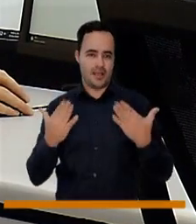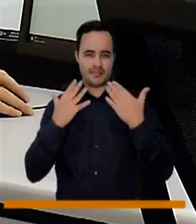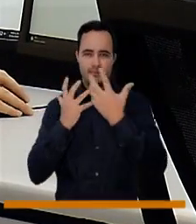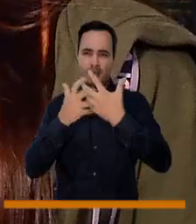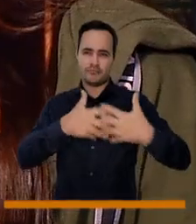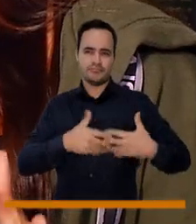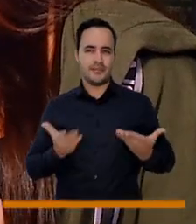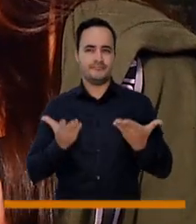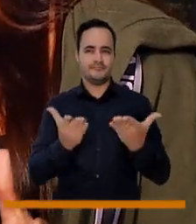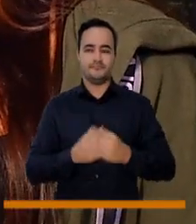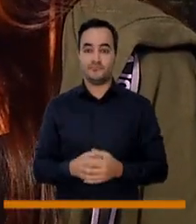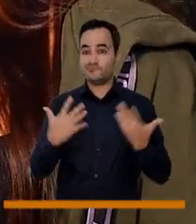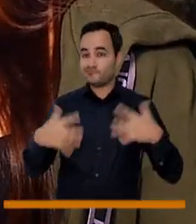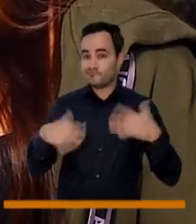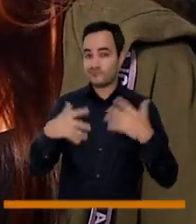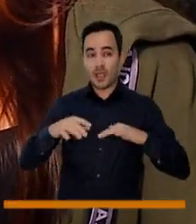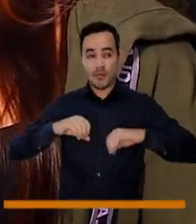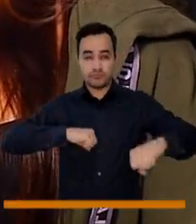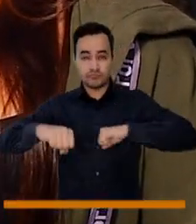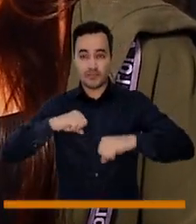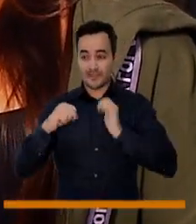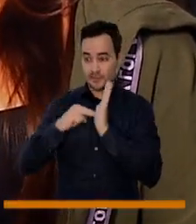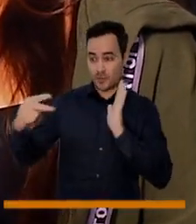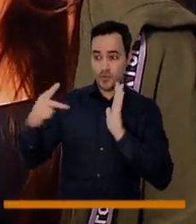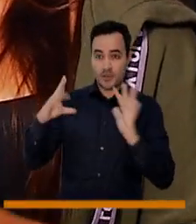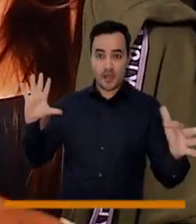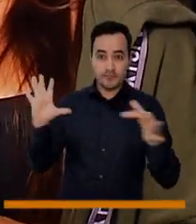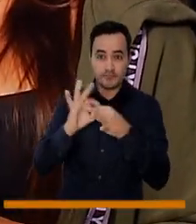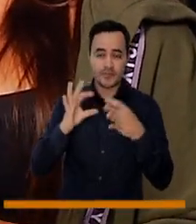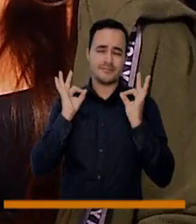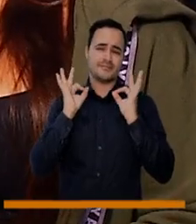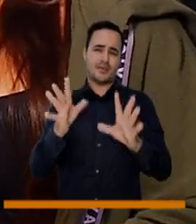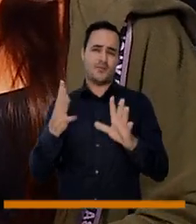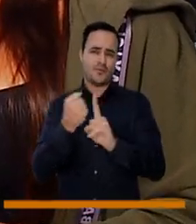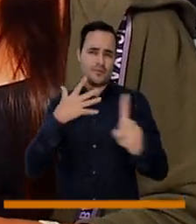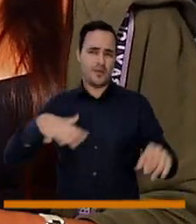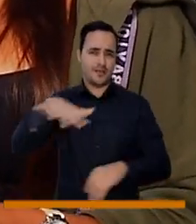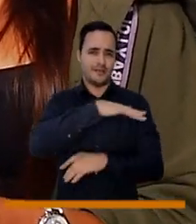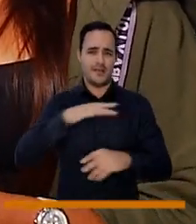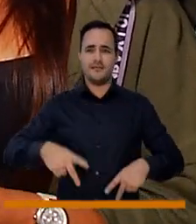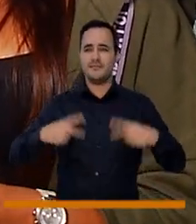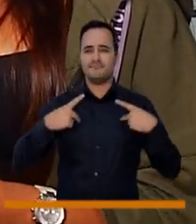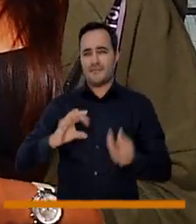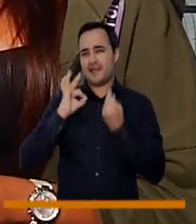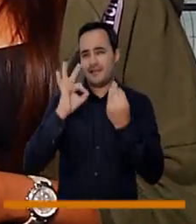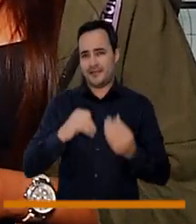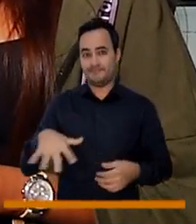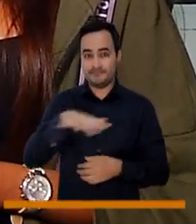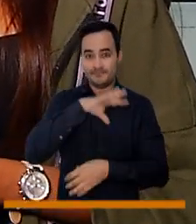visitan. Gestionar y planificar la ciudad con tecnología sin duda impacta